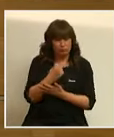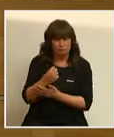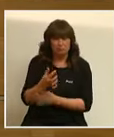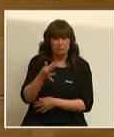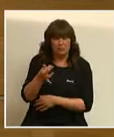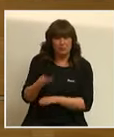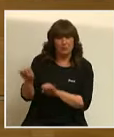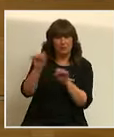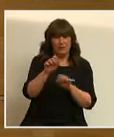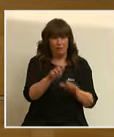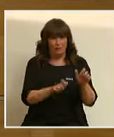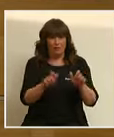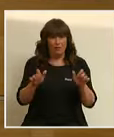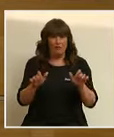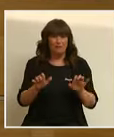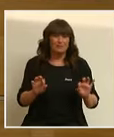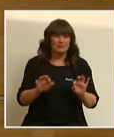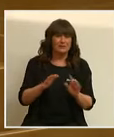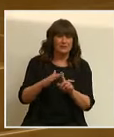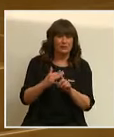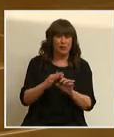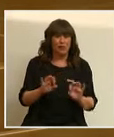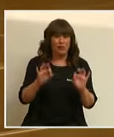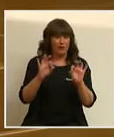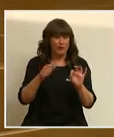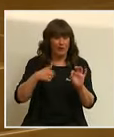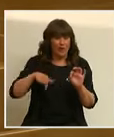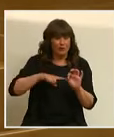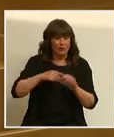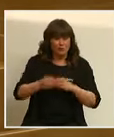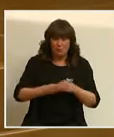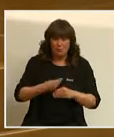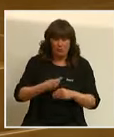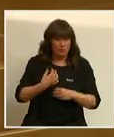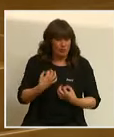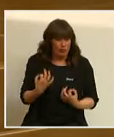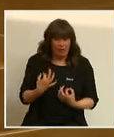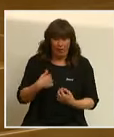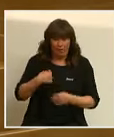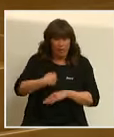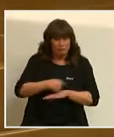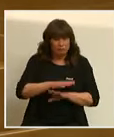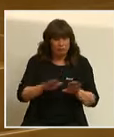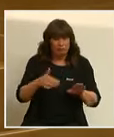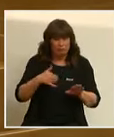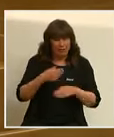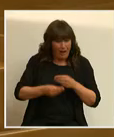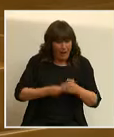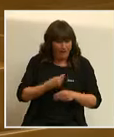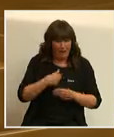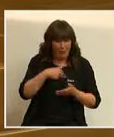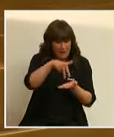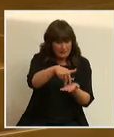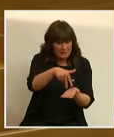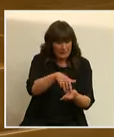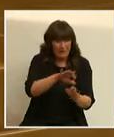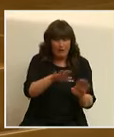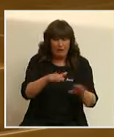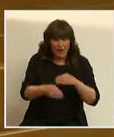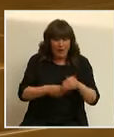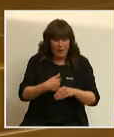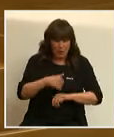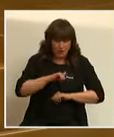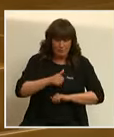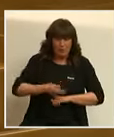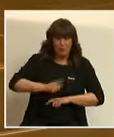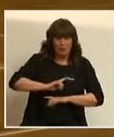ciudadanía. En este caso concreto, hicimos lo que teníamos que hacer, estar donde estábamos, hacer lo que se esperaba de nosotros. Y este